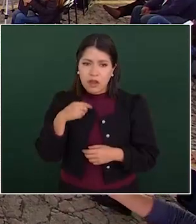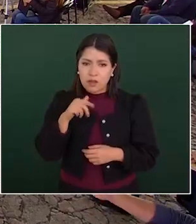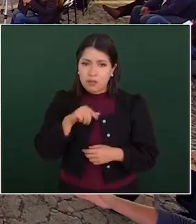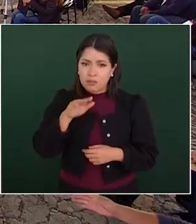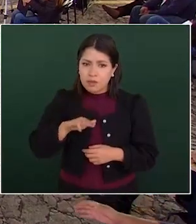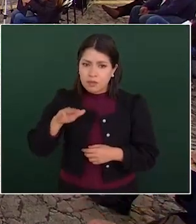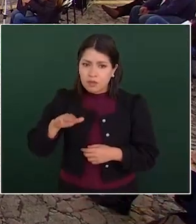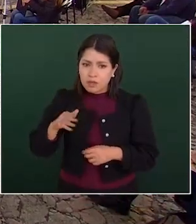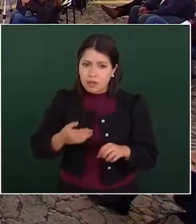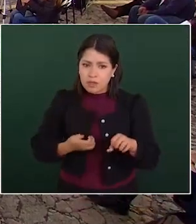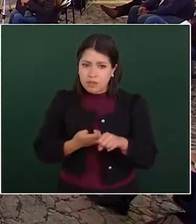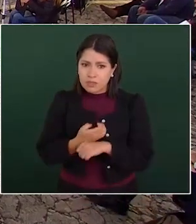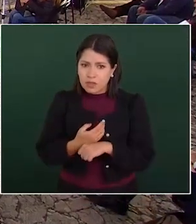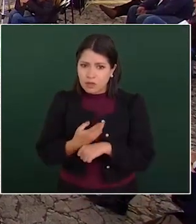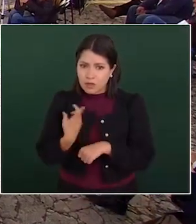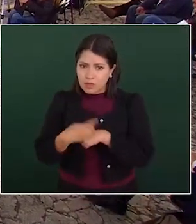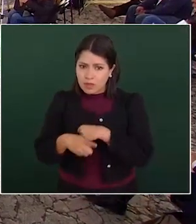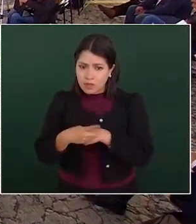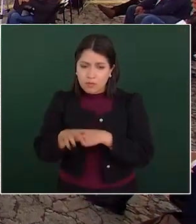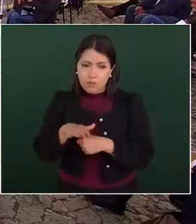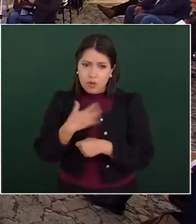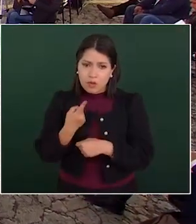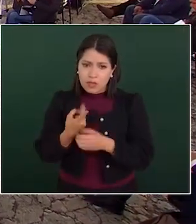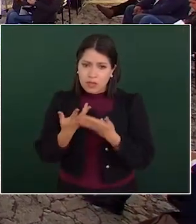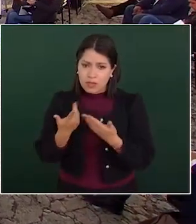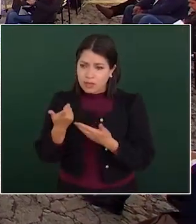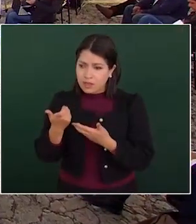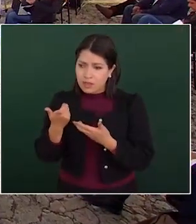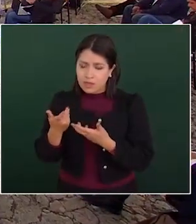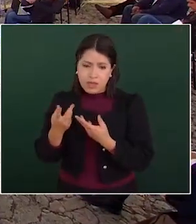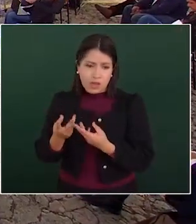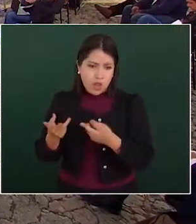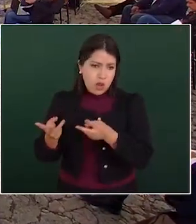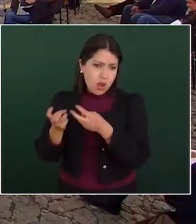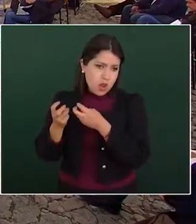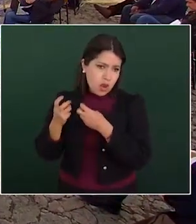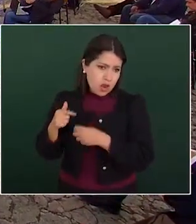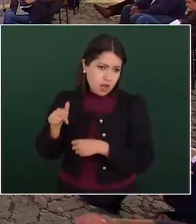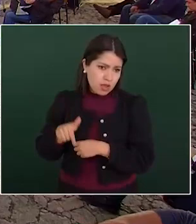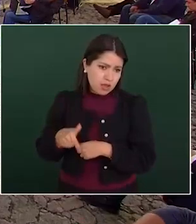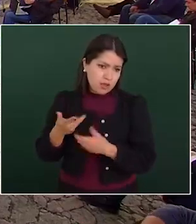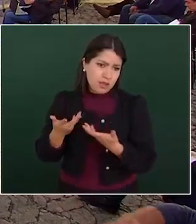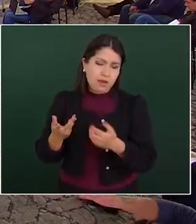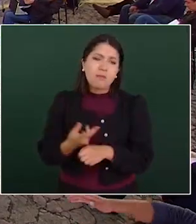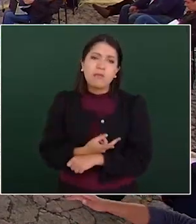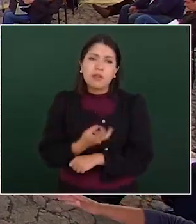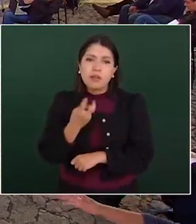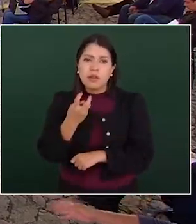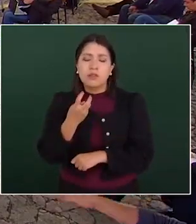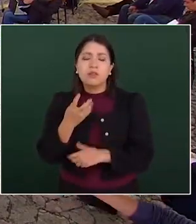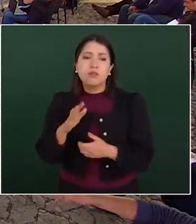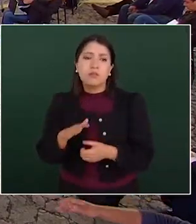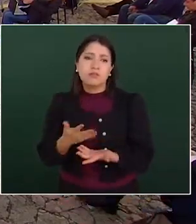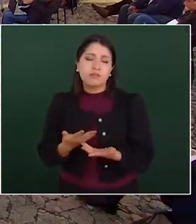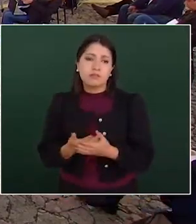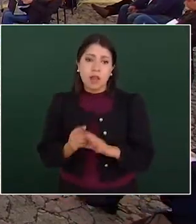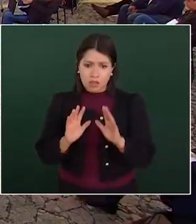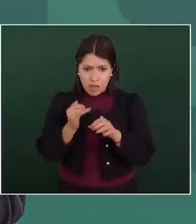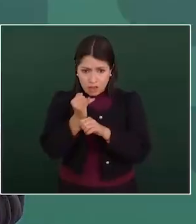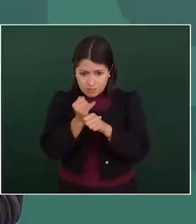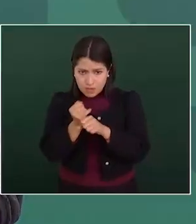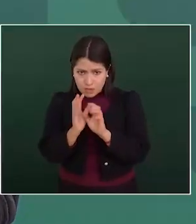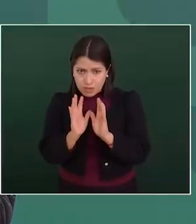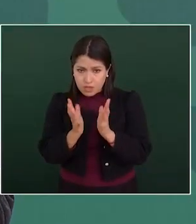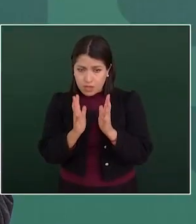es uno de los estados más afectados por el mismo tema del desfalco financiero. Sí. ¿Qué ha pasado con esto? Porque incluso pues está la